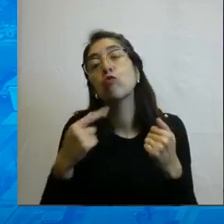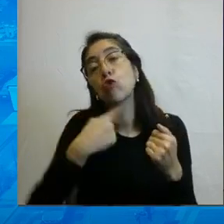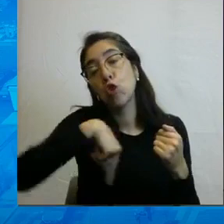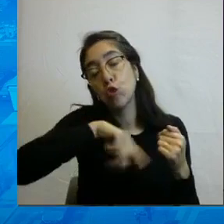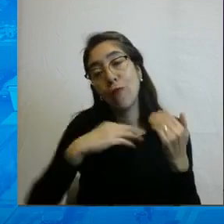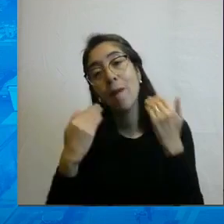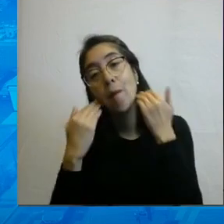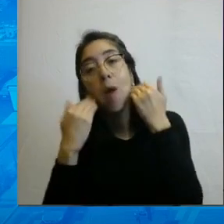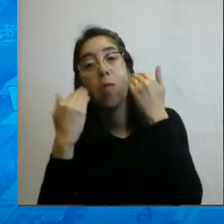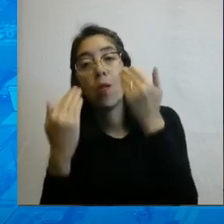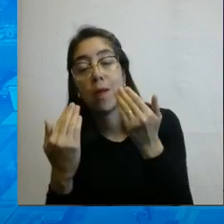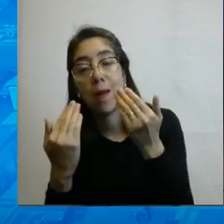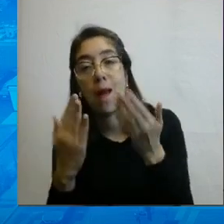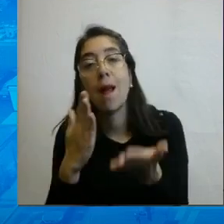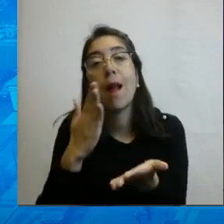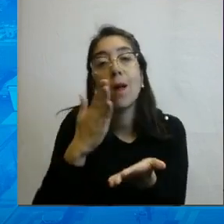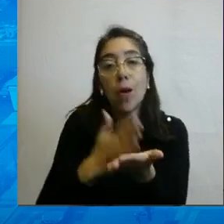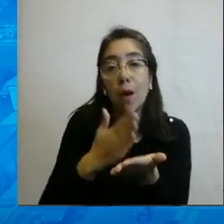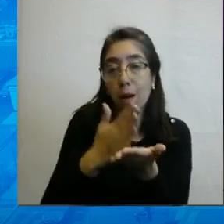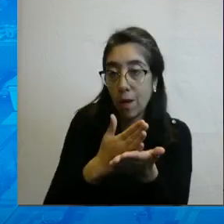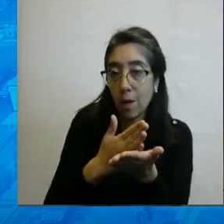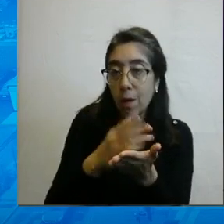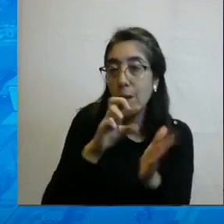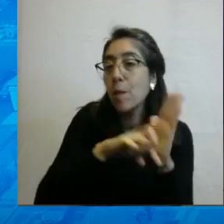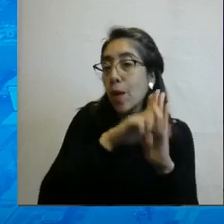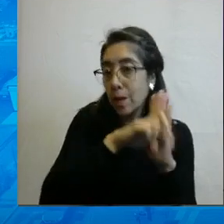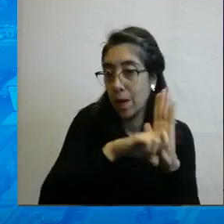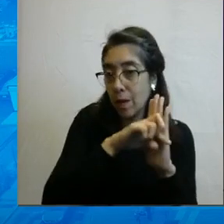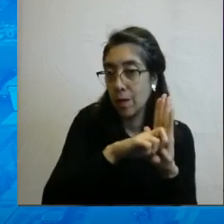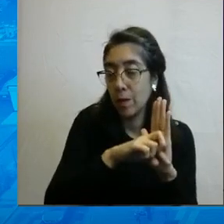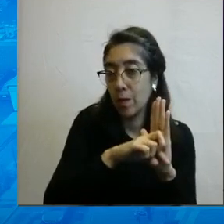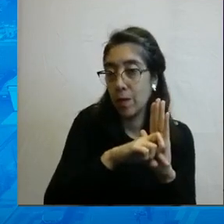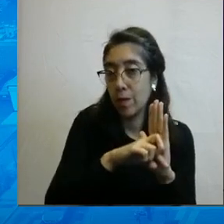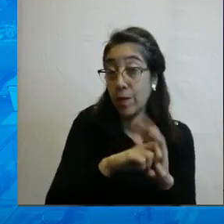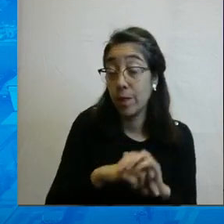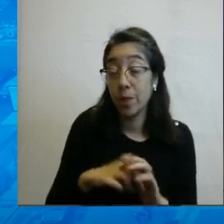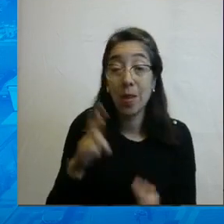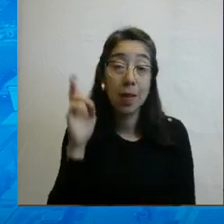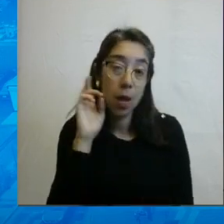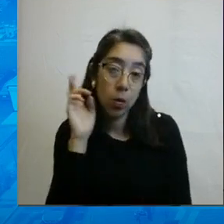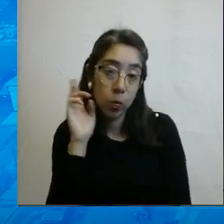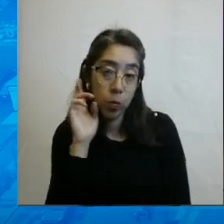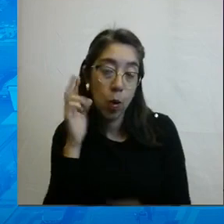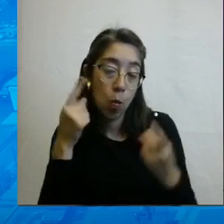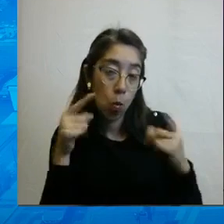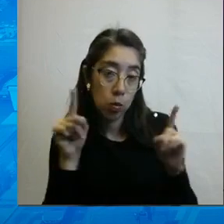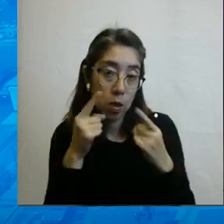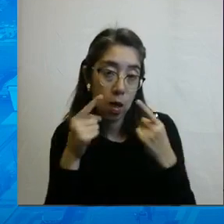Perfecto.